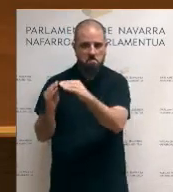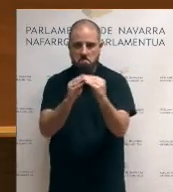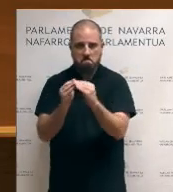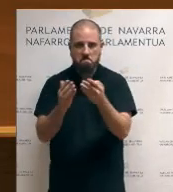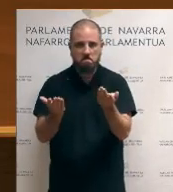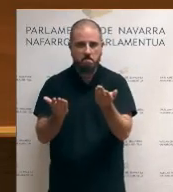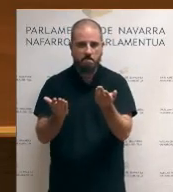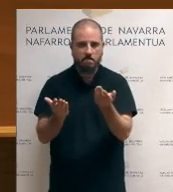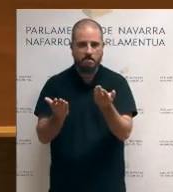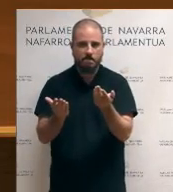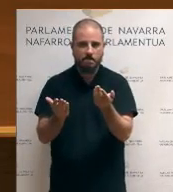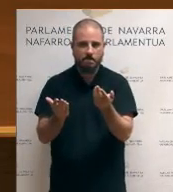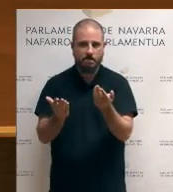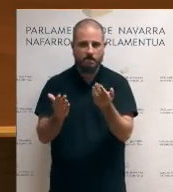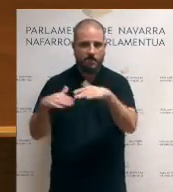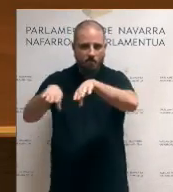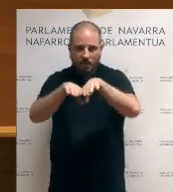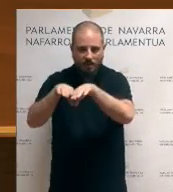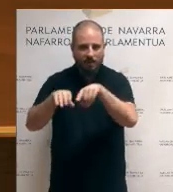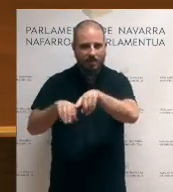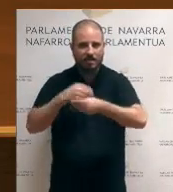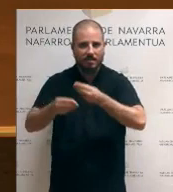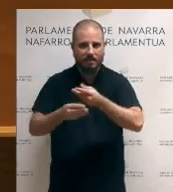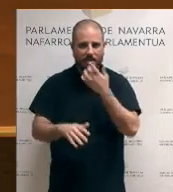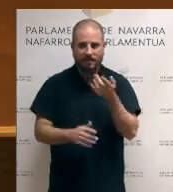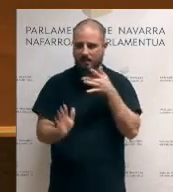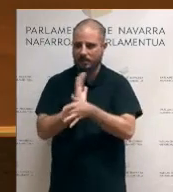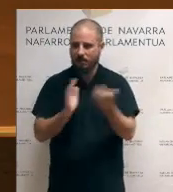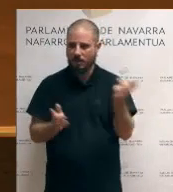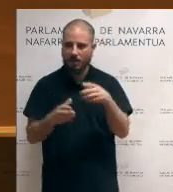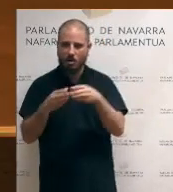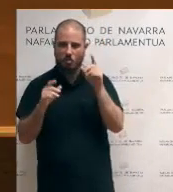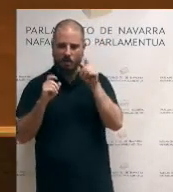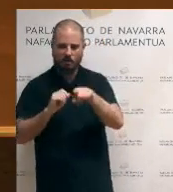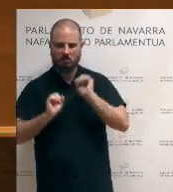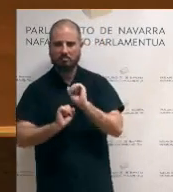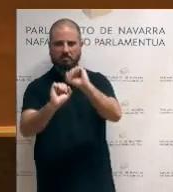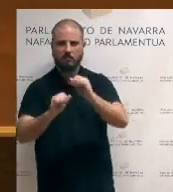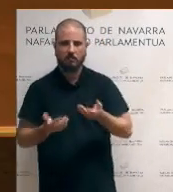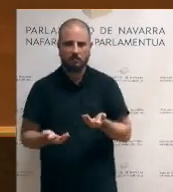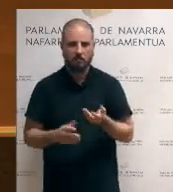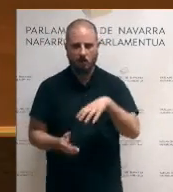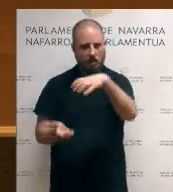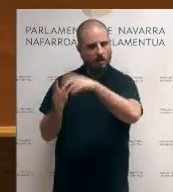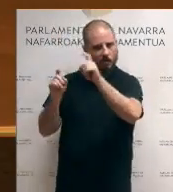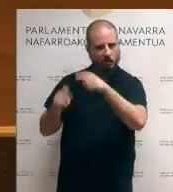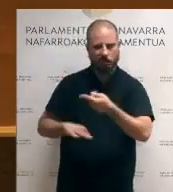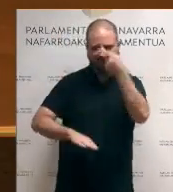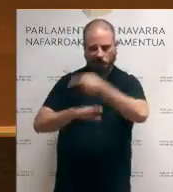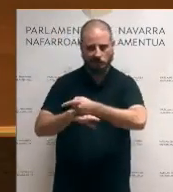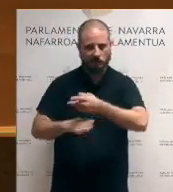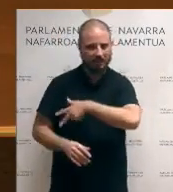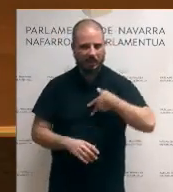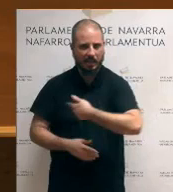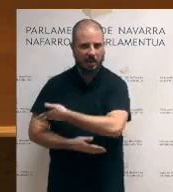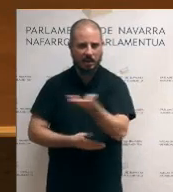que ha suscitado el rechazo de una gran parte de la comunidad educativa, que ha sido impuesto a los centros de forma global, desde la